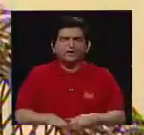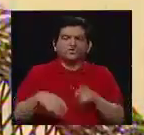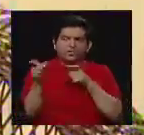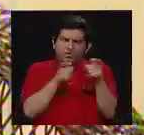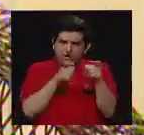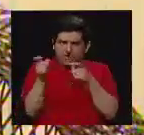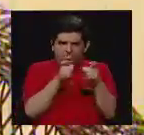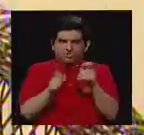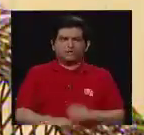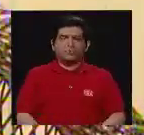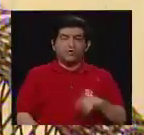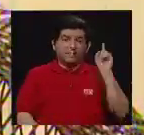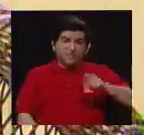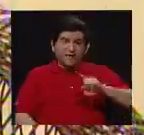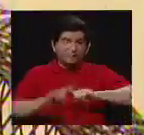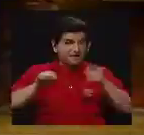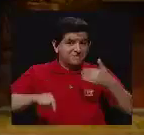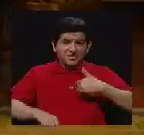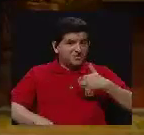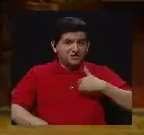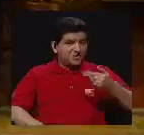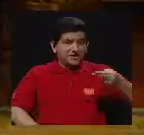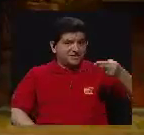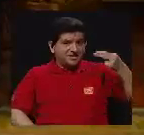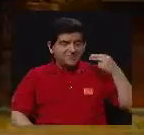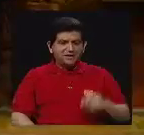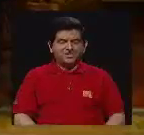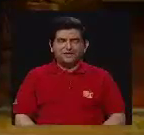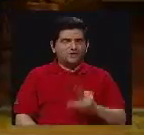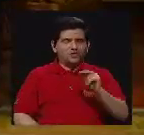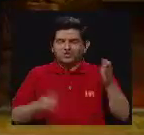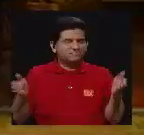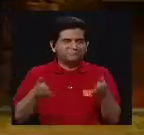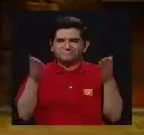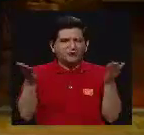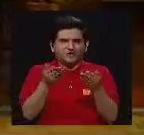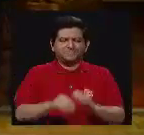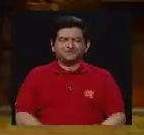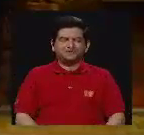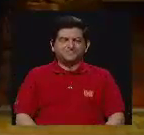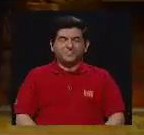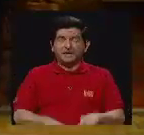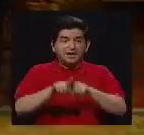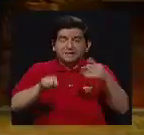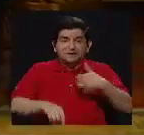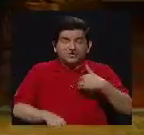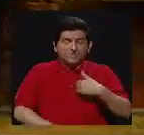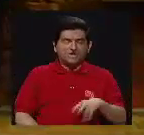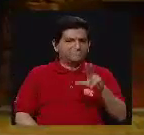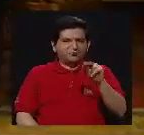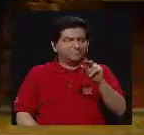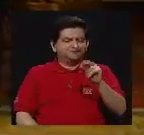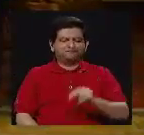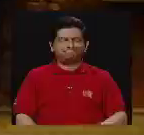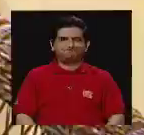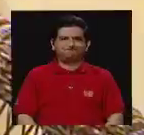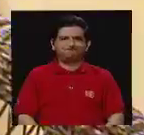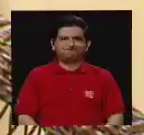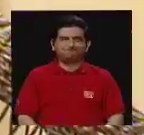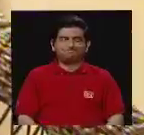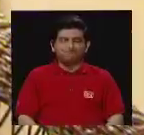sentido de la moderación. Debe, pero no lo ha tenido históricamente, no se ha general, propiciado. Ni se ha propiciado ni lo ha tenido. No se ha